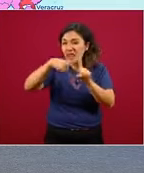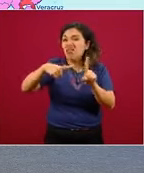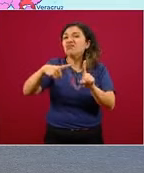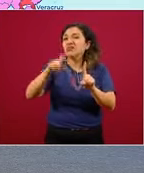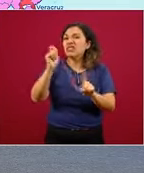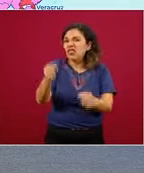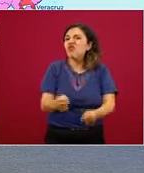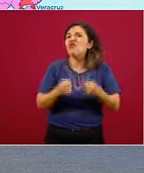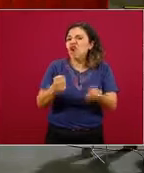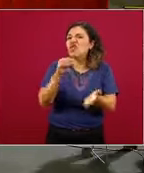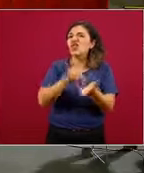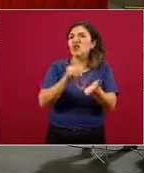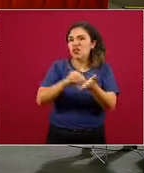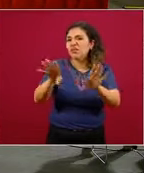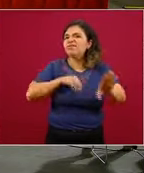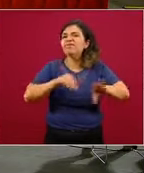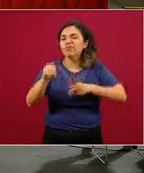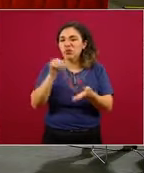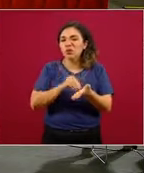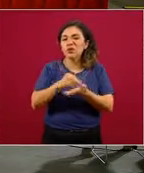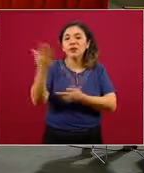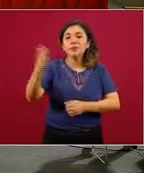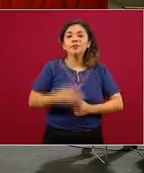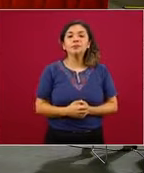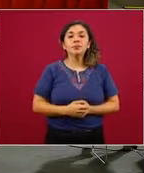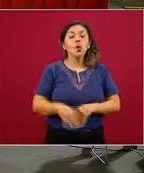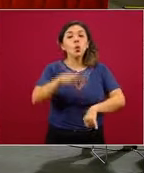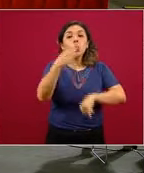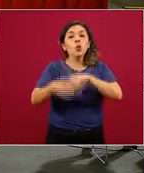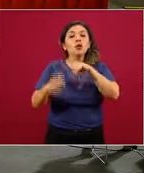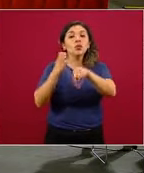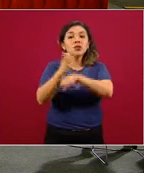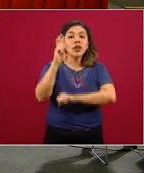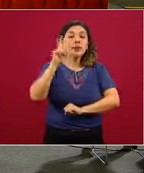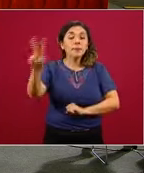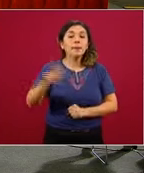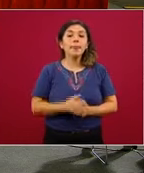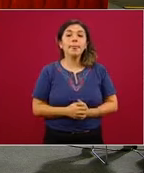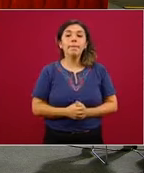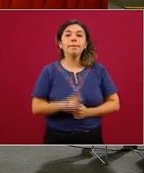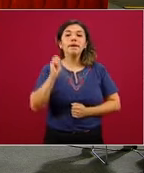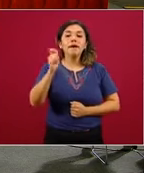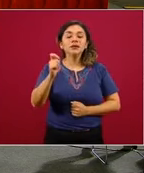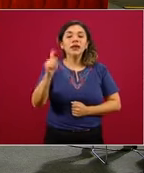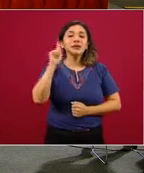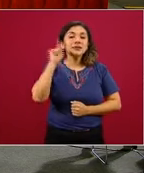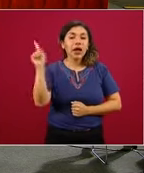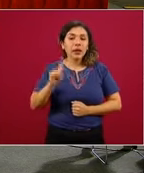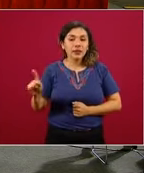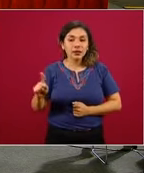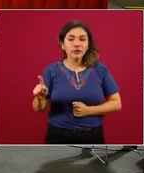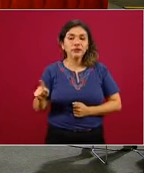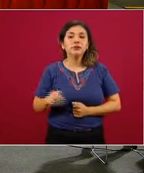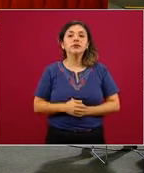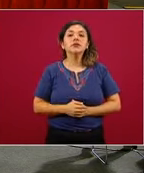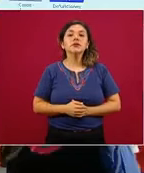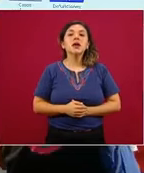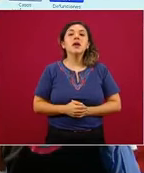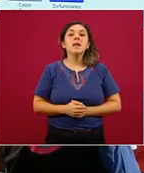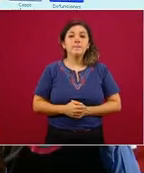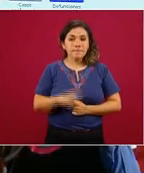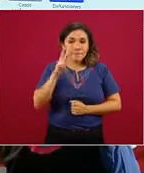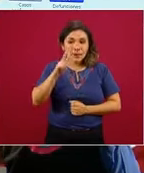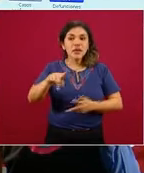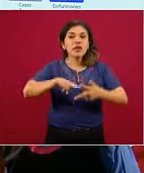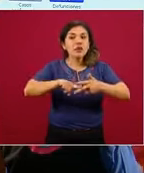intensidad importante de transmisión. Veamos el último estado para esta noche, que es el estado de Zacatecas. Vean cómo